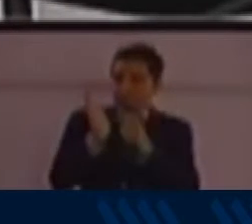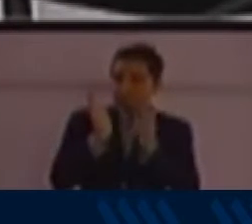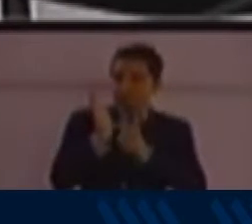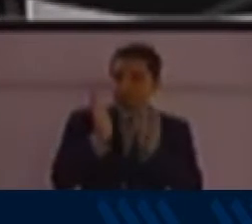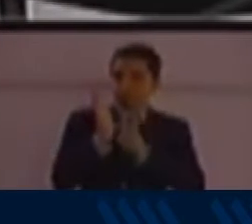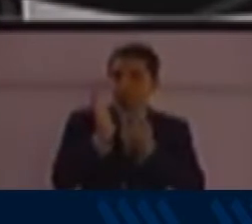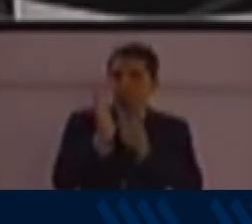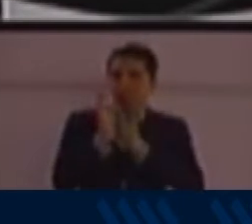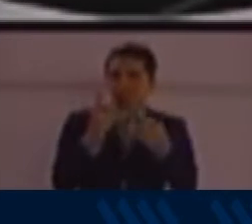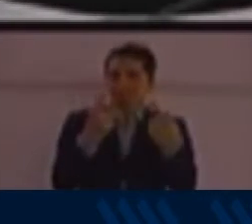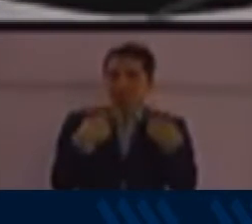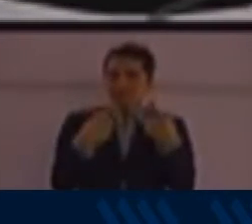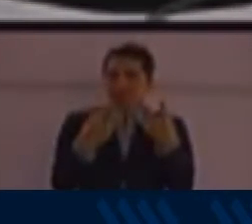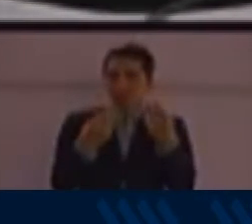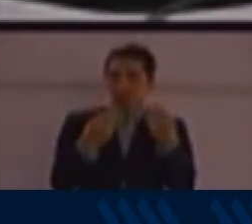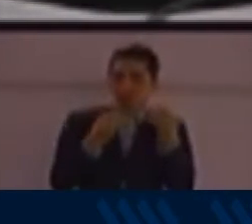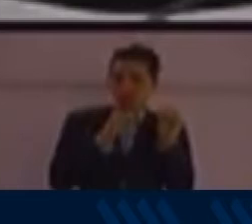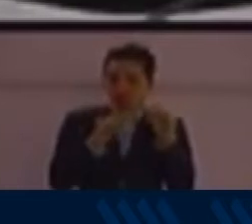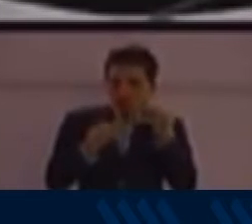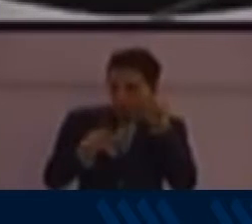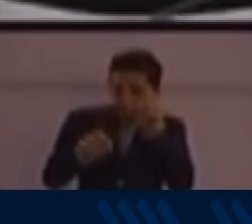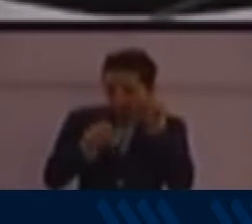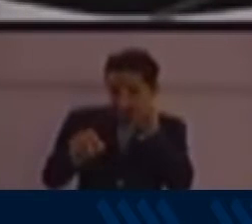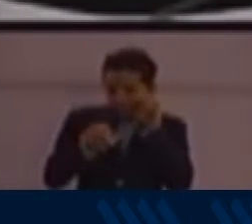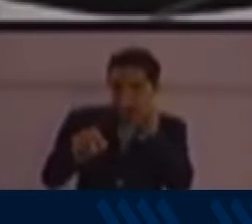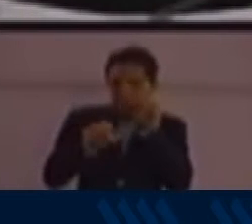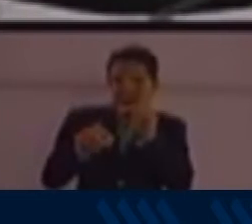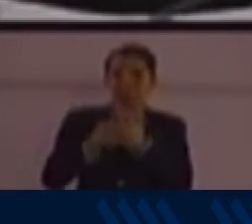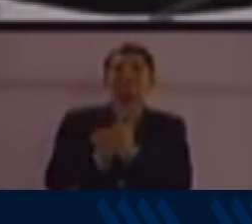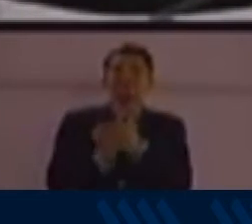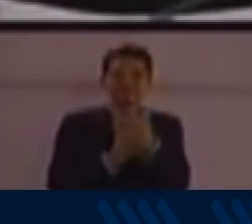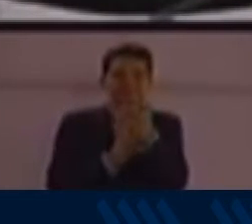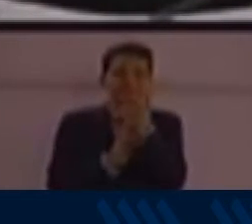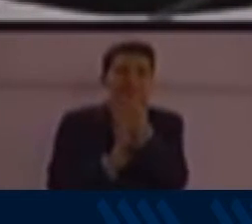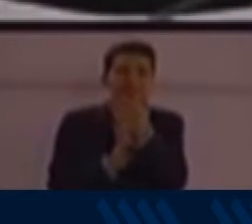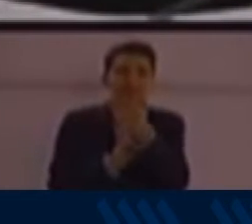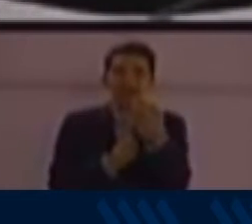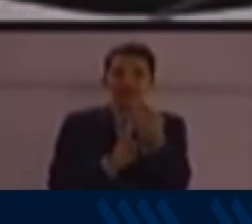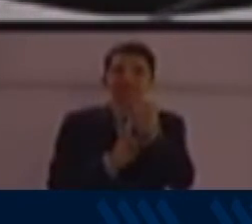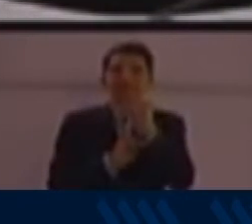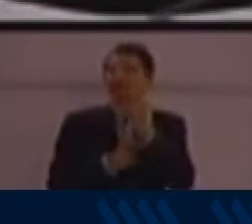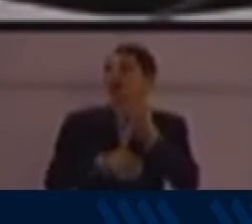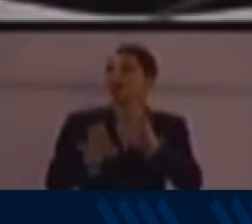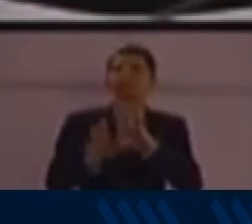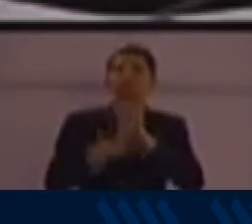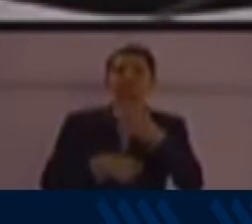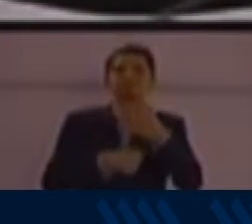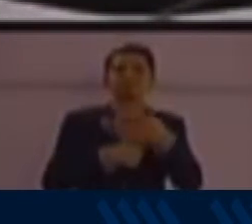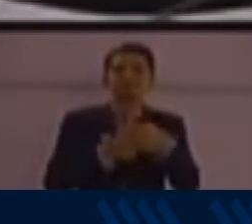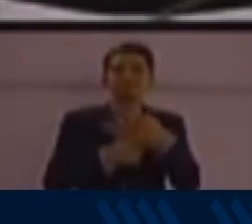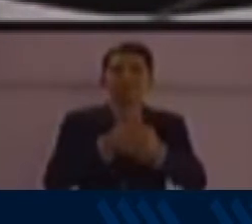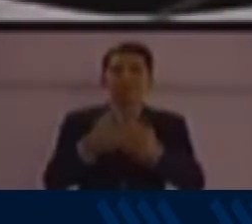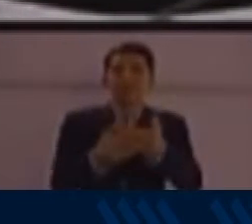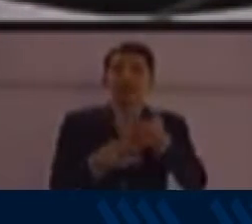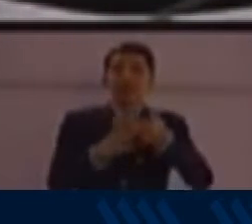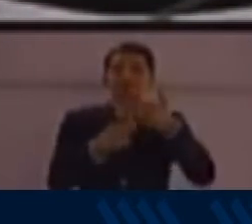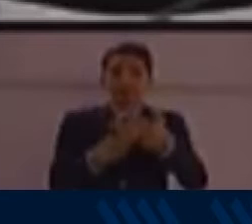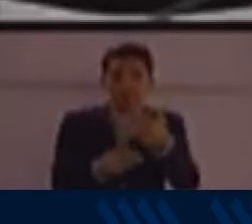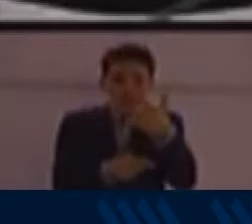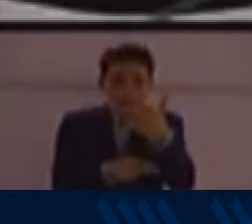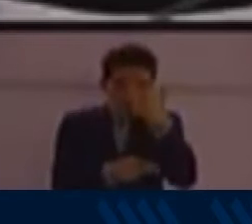y esto se mantuvo se mantuvo de manera intermitente hasta las 8 de la